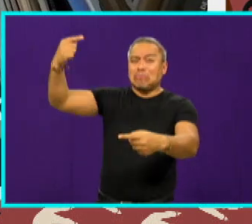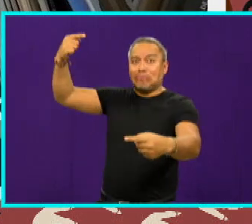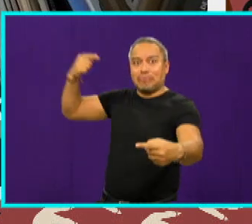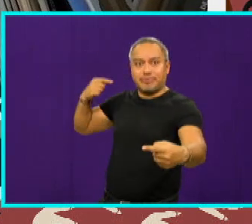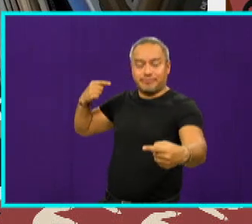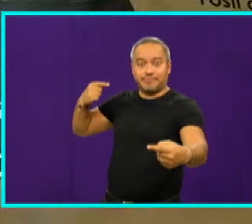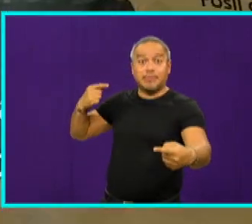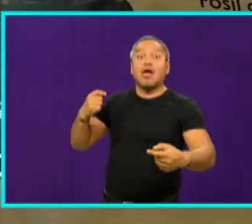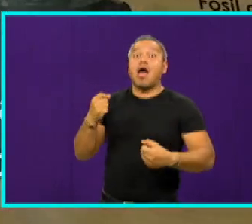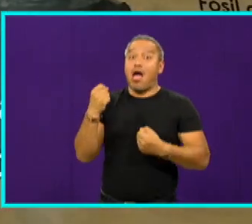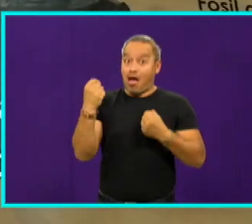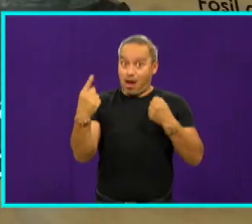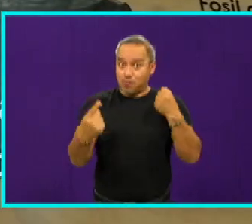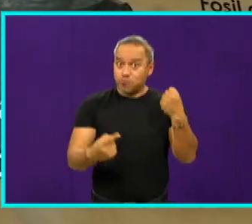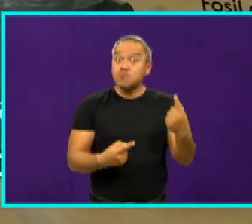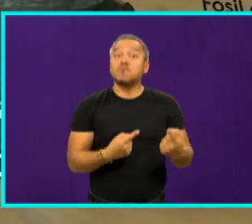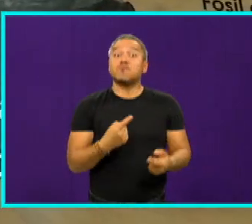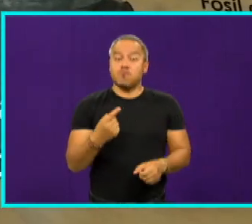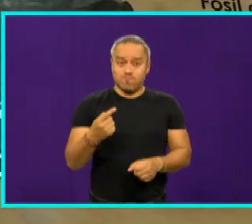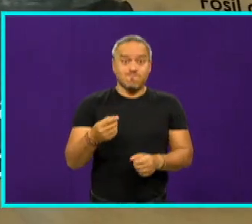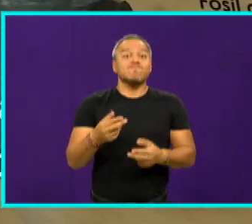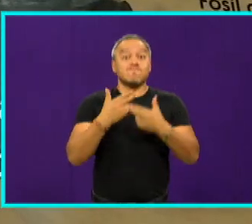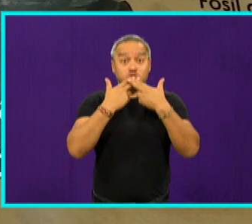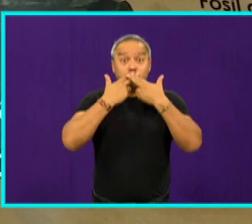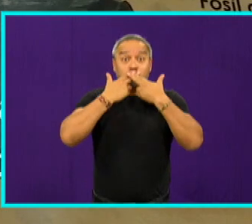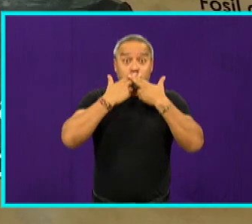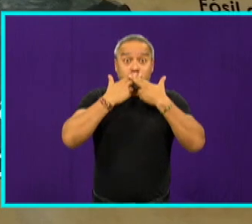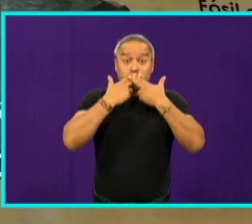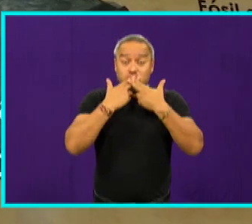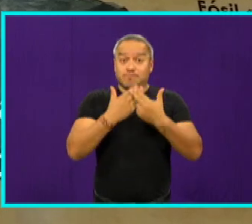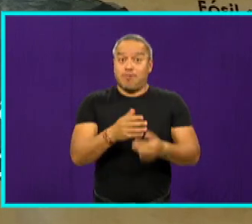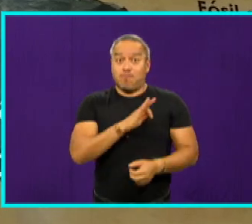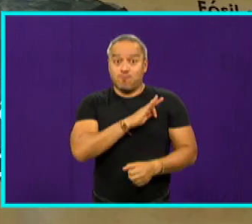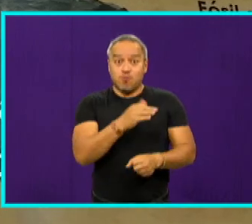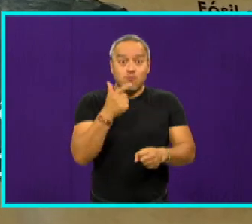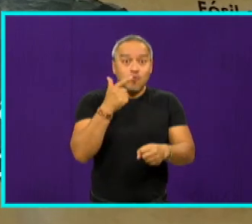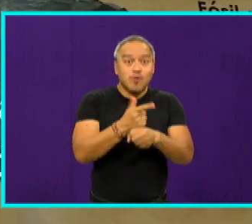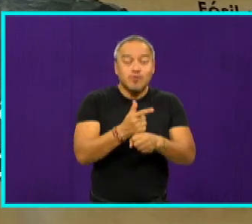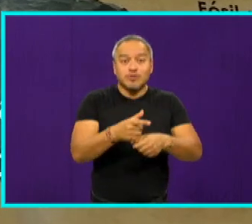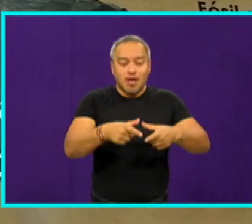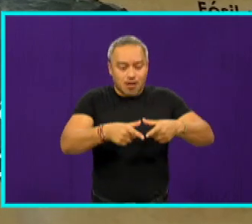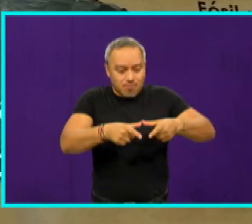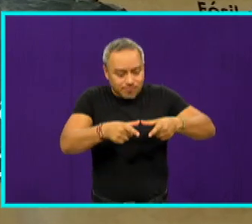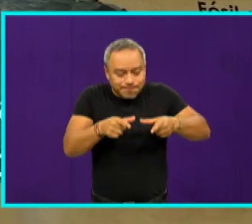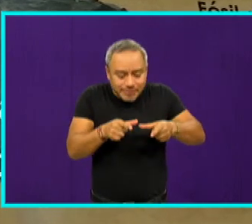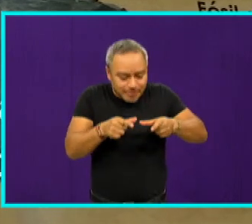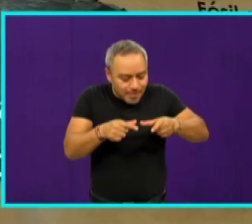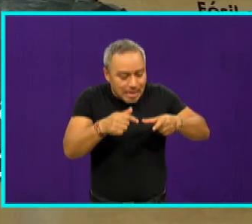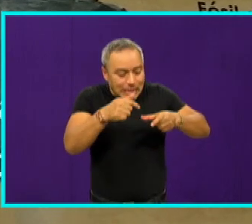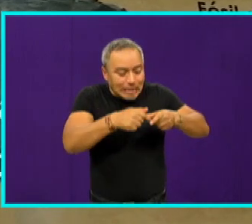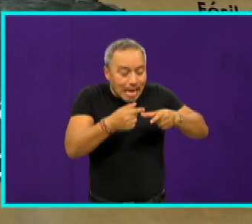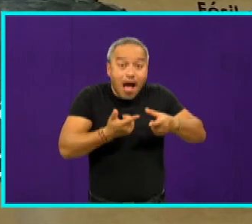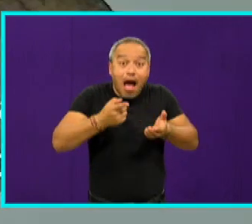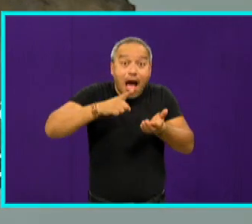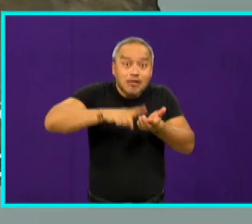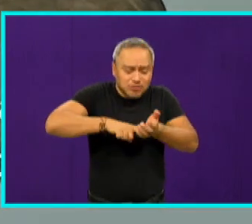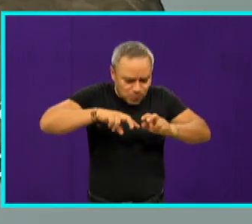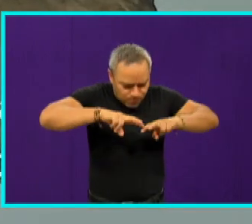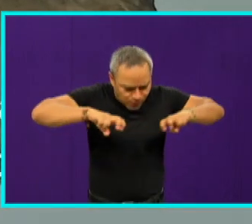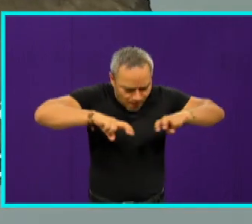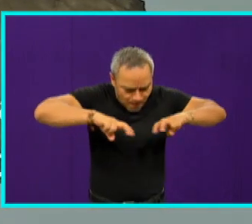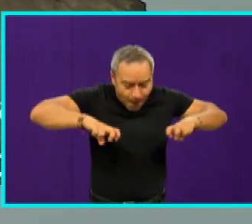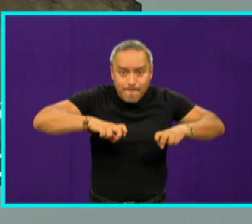de partes duras, por ejemplo los corales, conchas, huesos y vértebras, o las partes blandas de